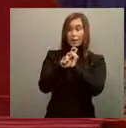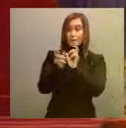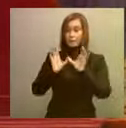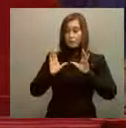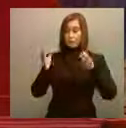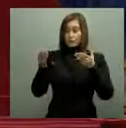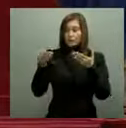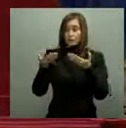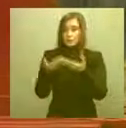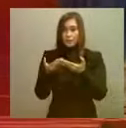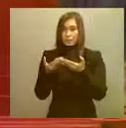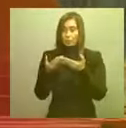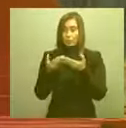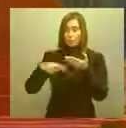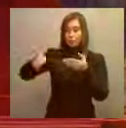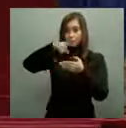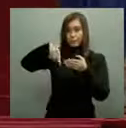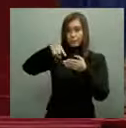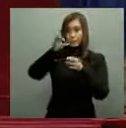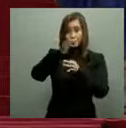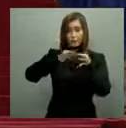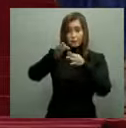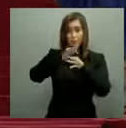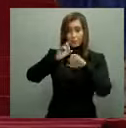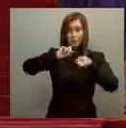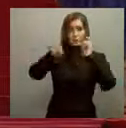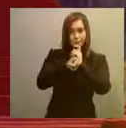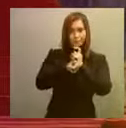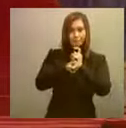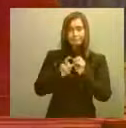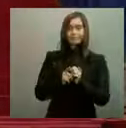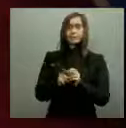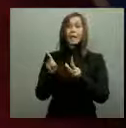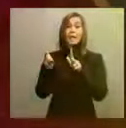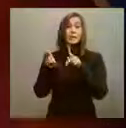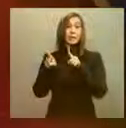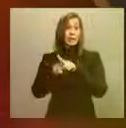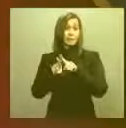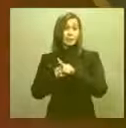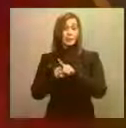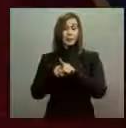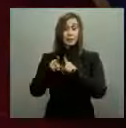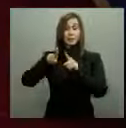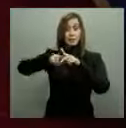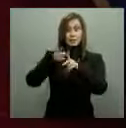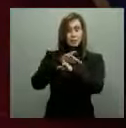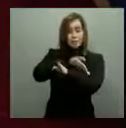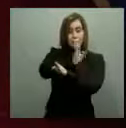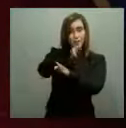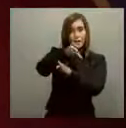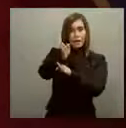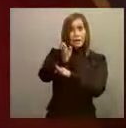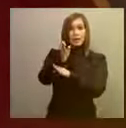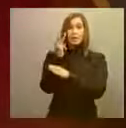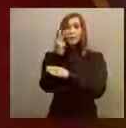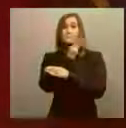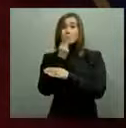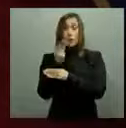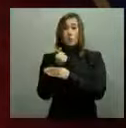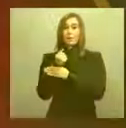urbano de esta importante ciudad. Estamos iniciando la circunvalación de Moca y está en construcción la de Los